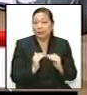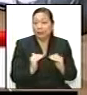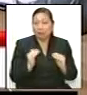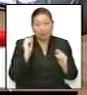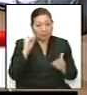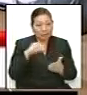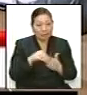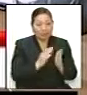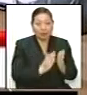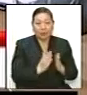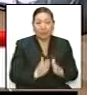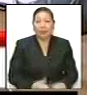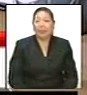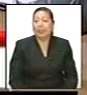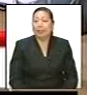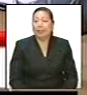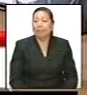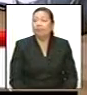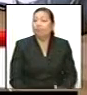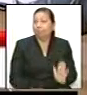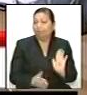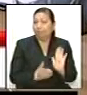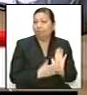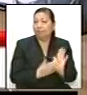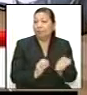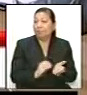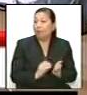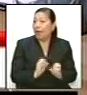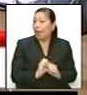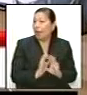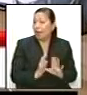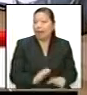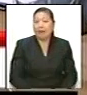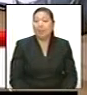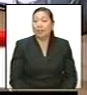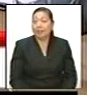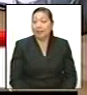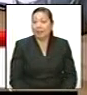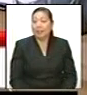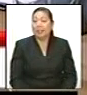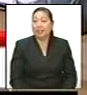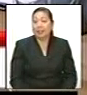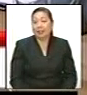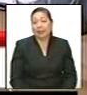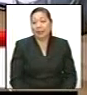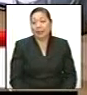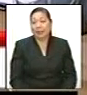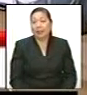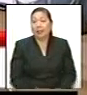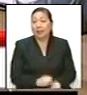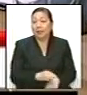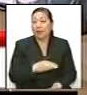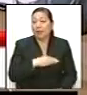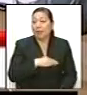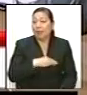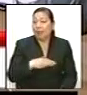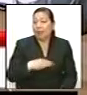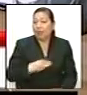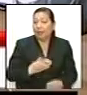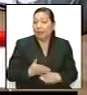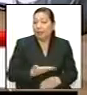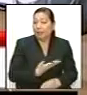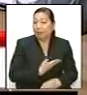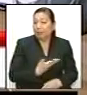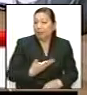objetivos estratégicos. Aquí está claro lo que estamos hablando, señor presidente. Señor presidente del Consejo de Ministros, a través de la